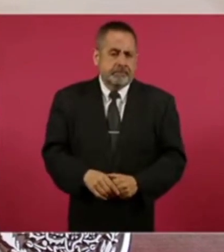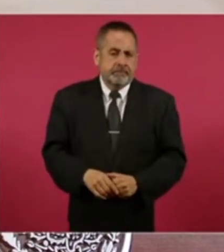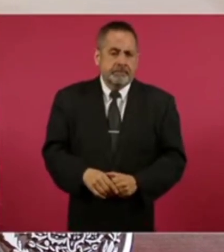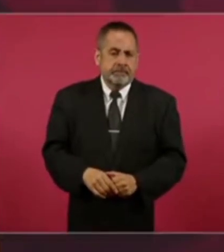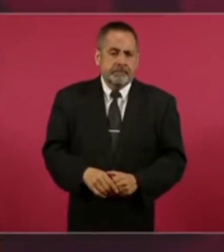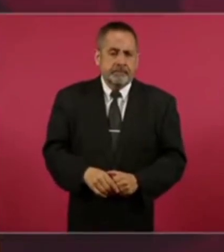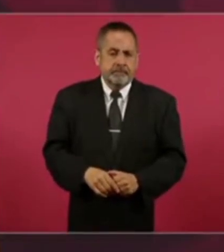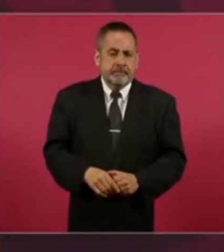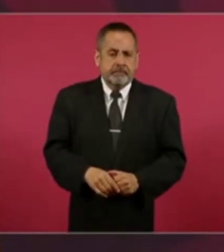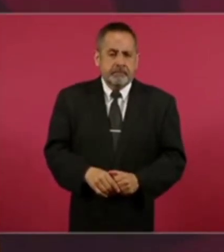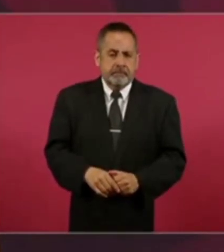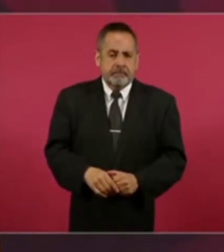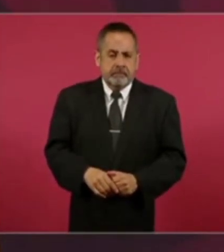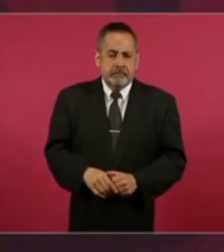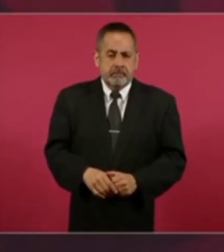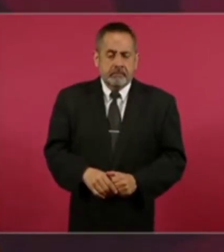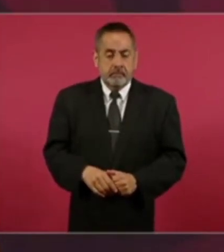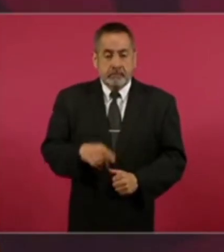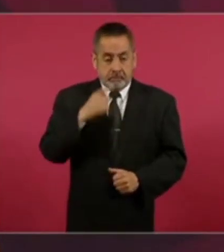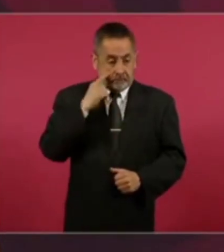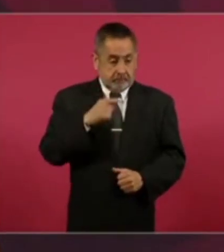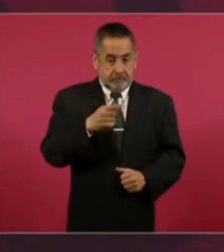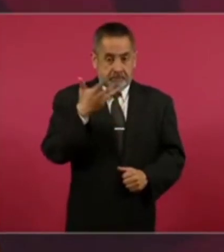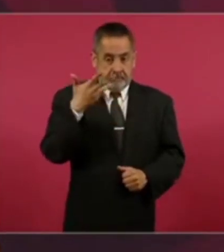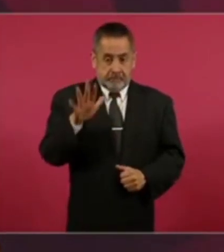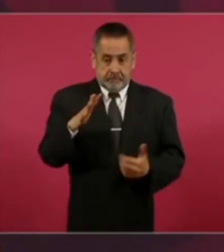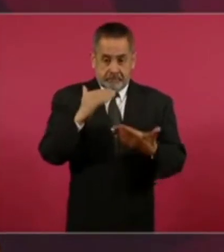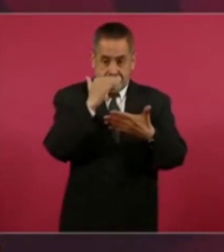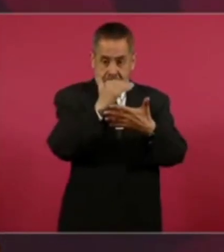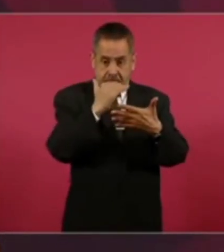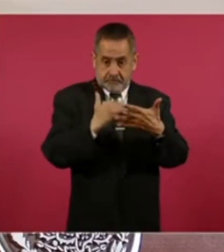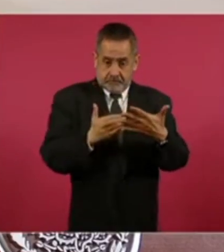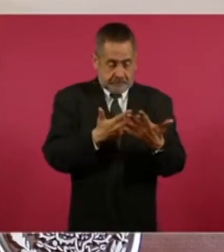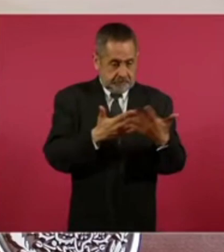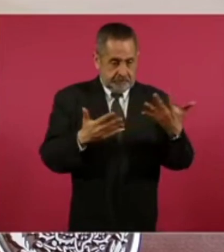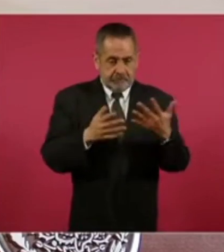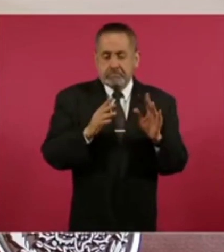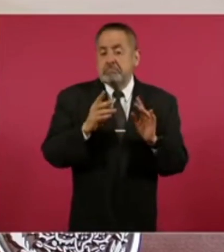¿Por qué? Ah, porque estos 10 les hacen examen.